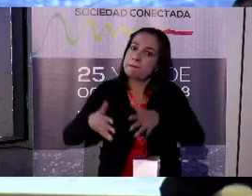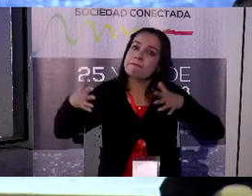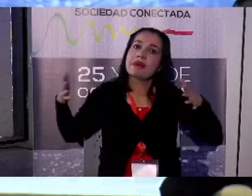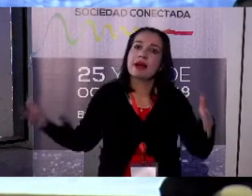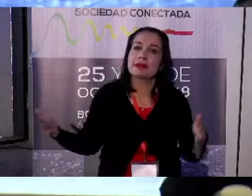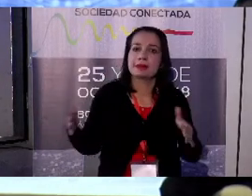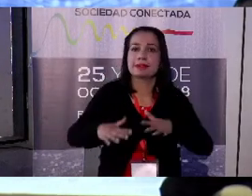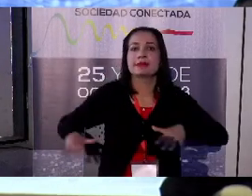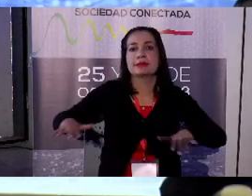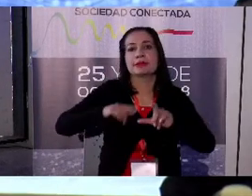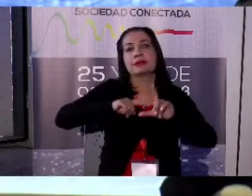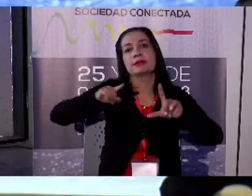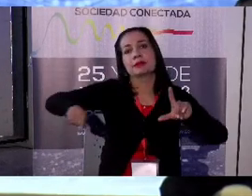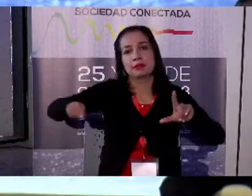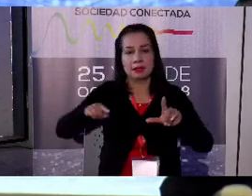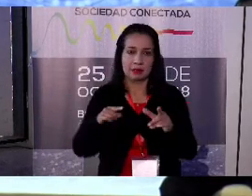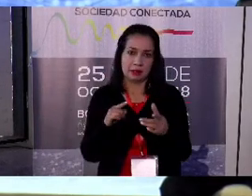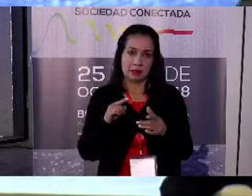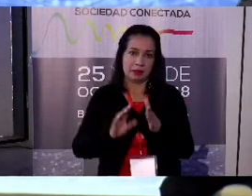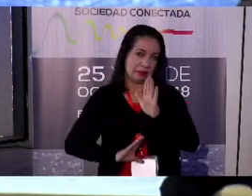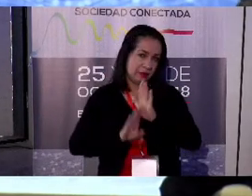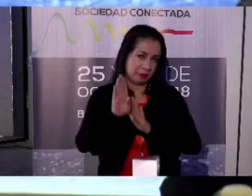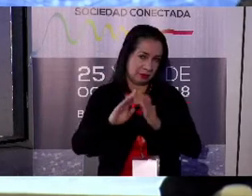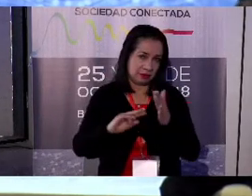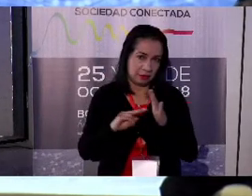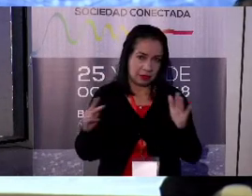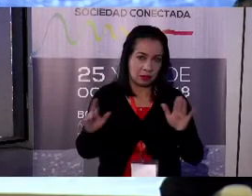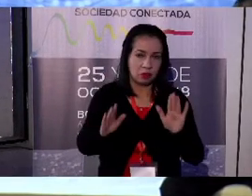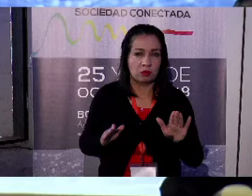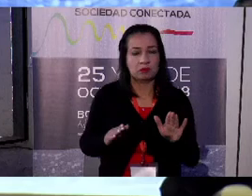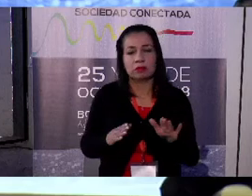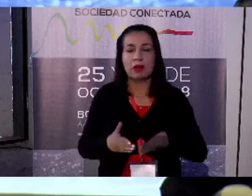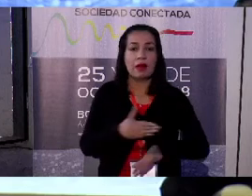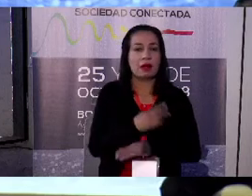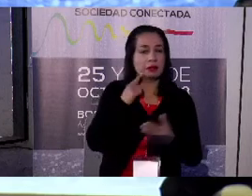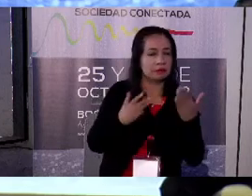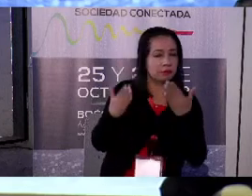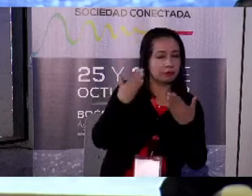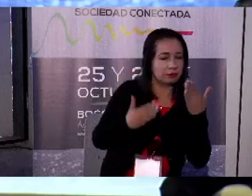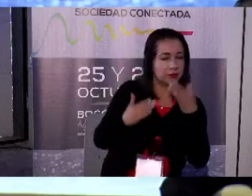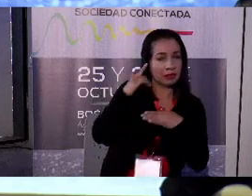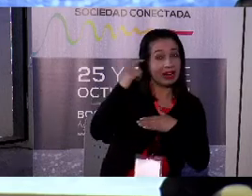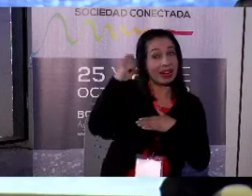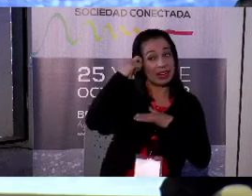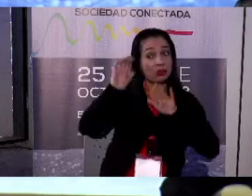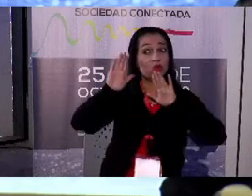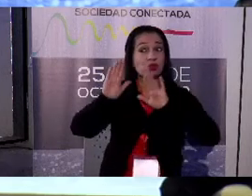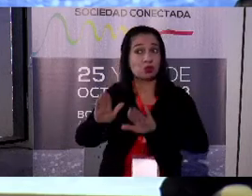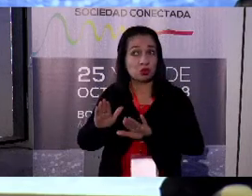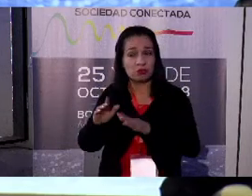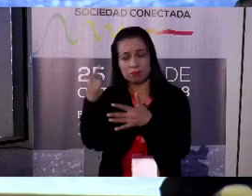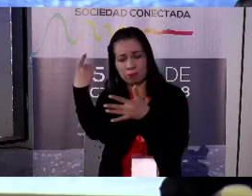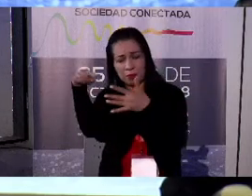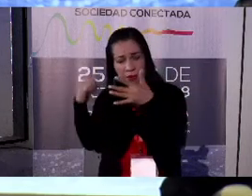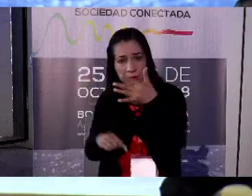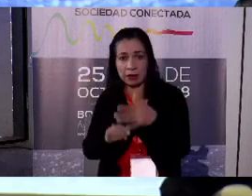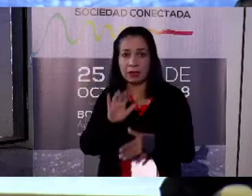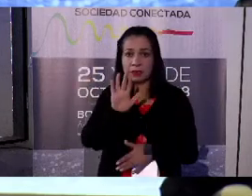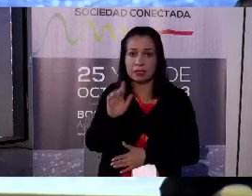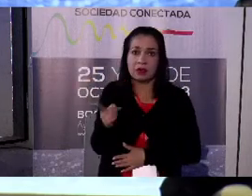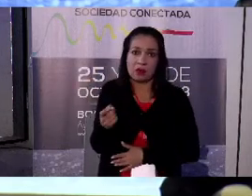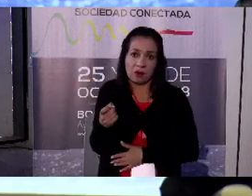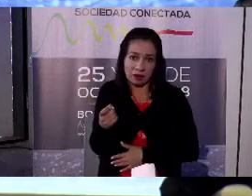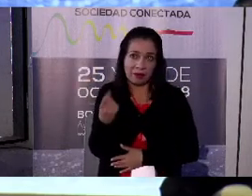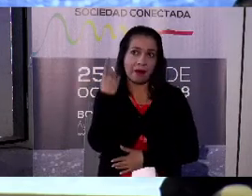de del de las tecnologías considerando también los retos que impone 5g que fue algo que pues se se se detalló mucho